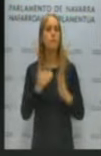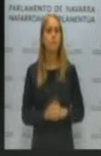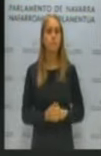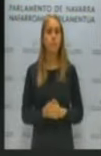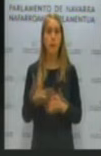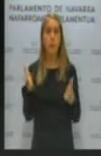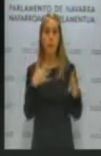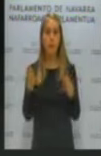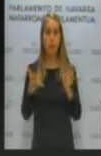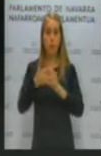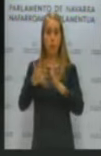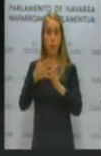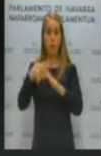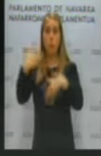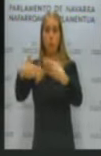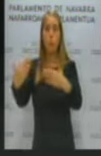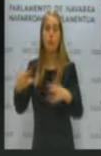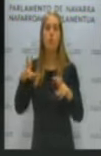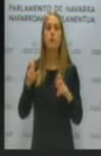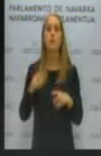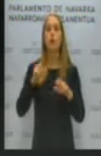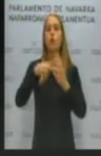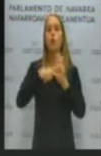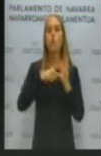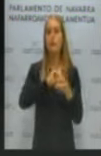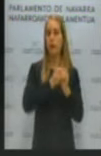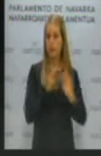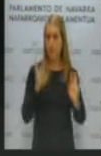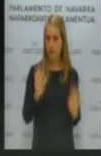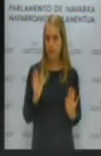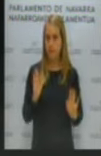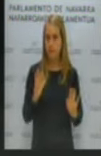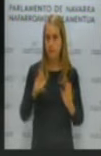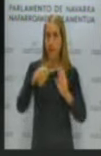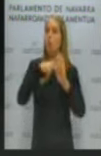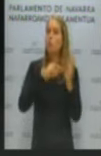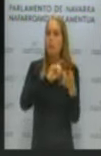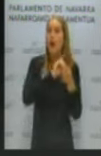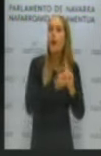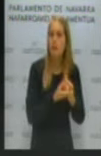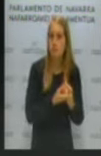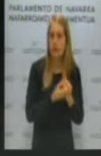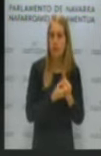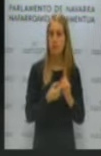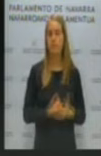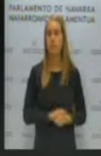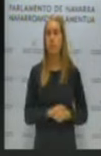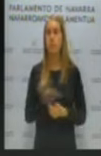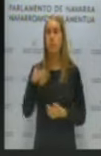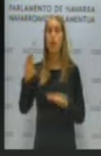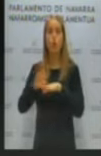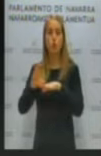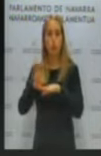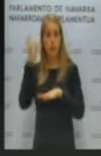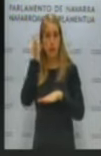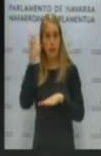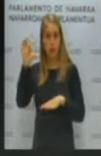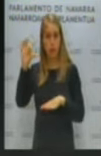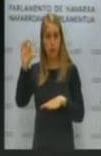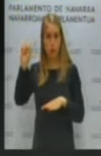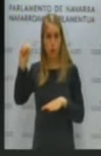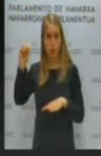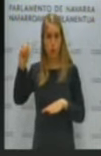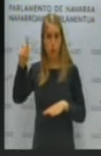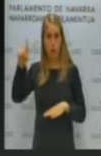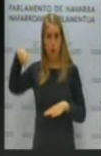acelerón y dice que, bueno, están modificando la normativa. Ya estamos modificando la normativa que la regula. Eso dice su consejera, la consejera de Educación.